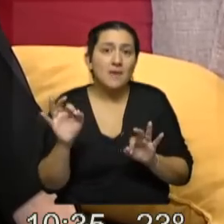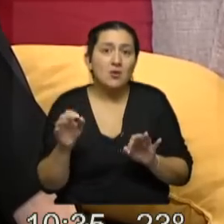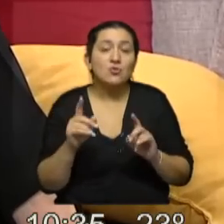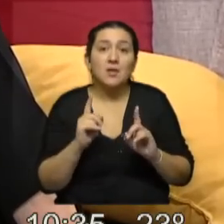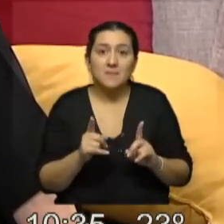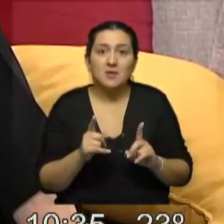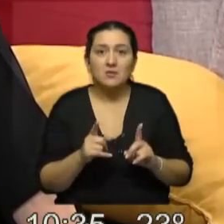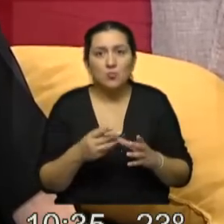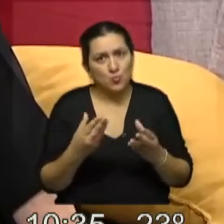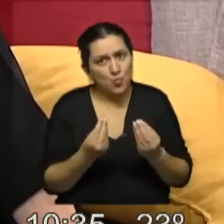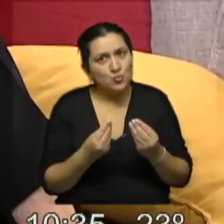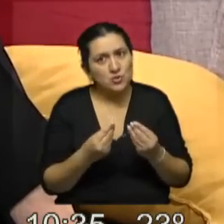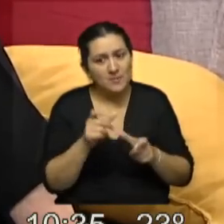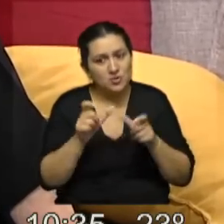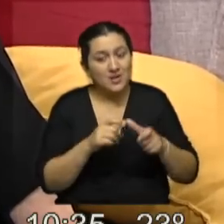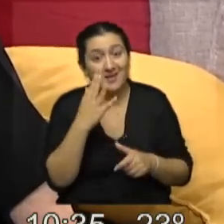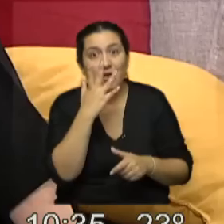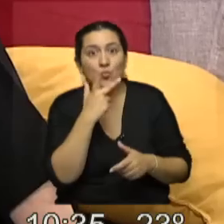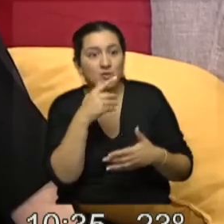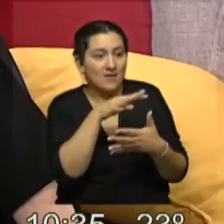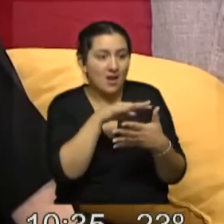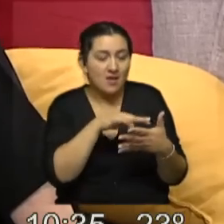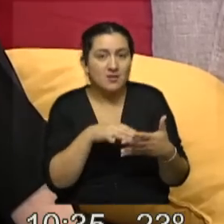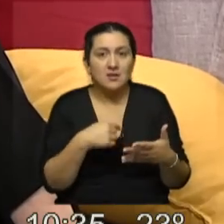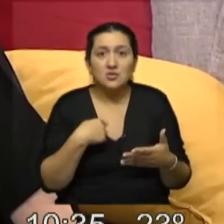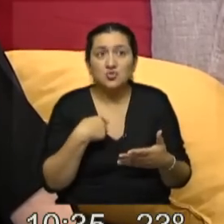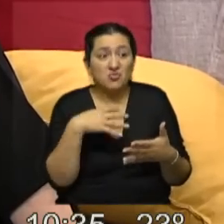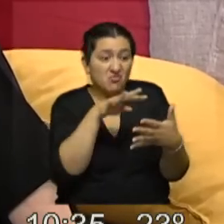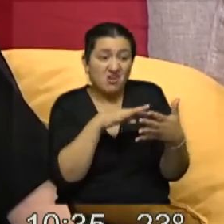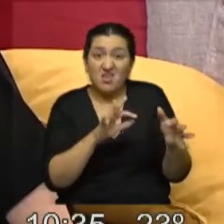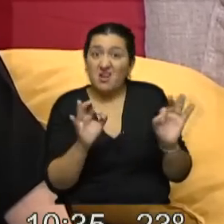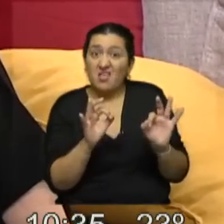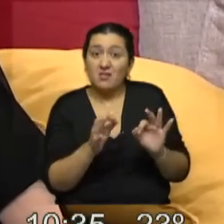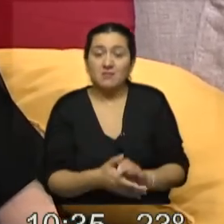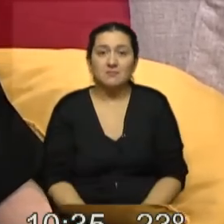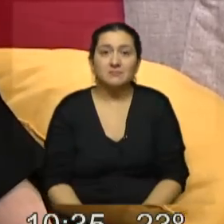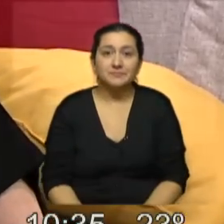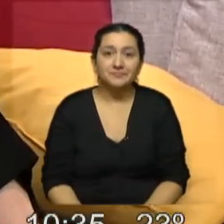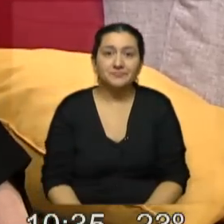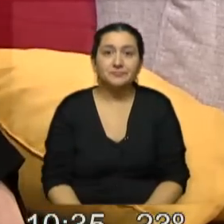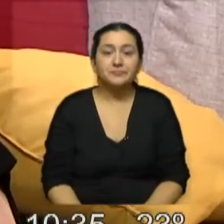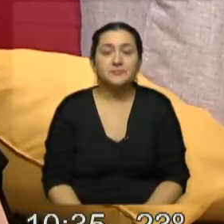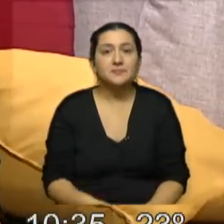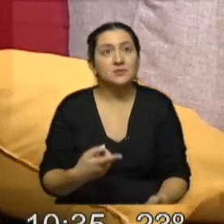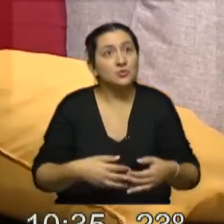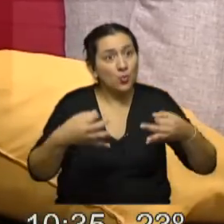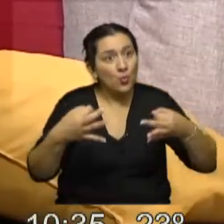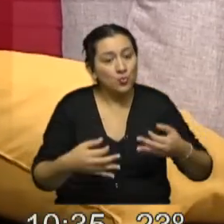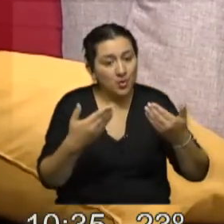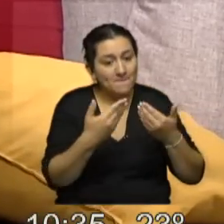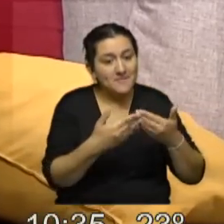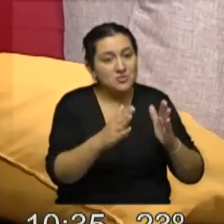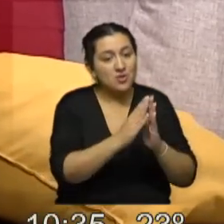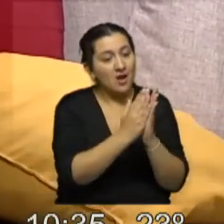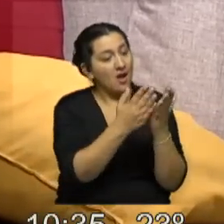de muy buenos lectores mi padre también y yo no leía entonces desembarco en la lectura con